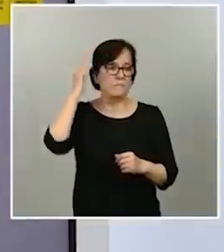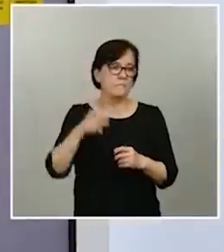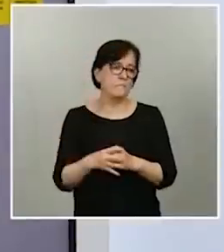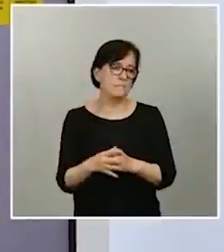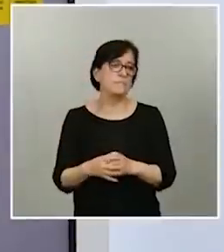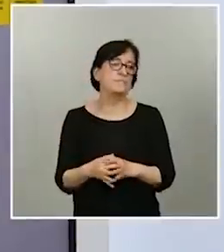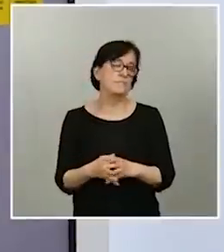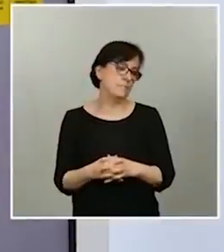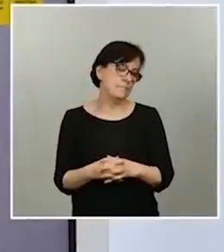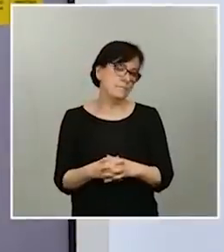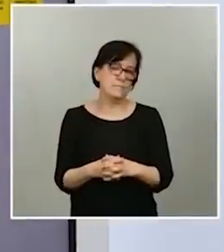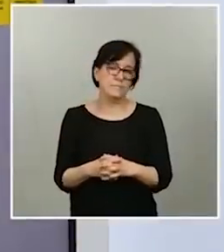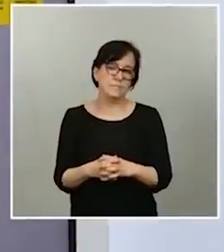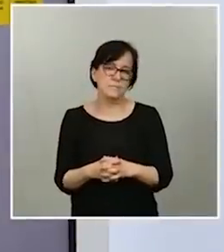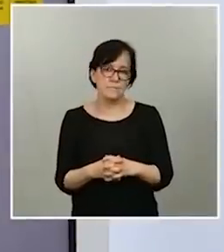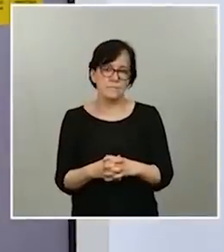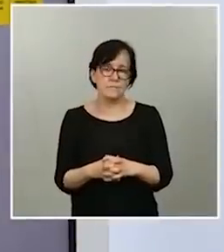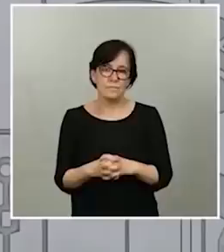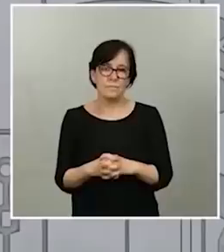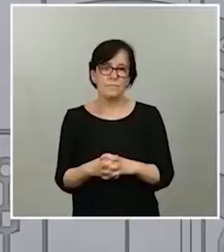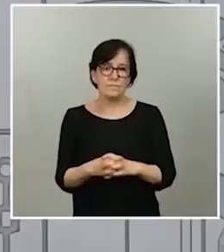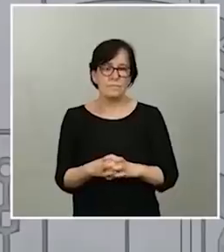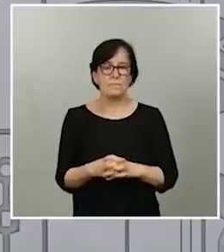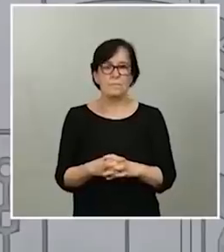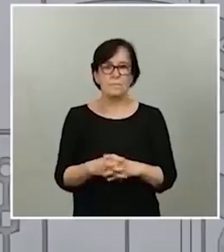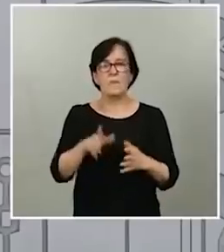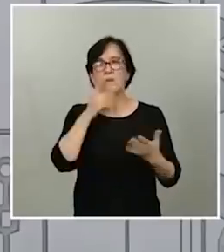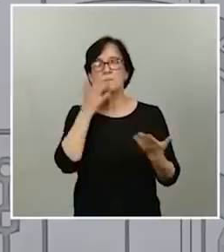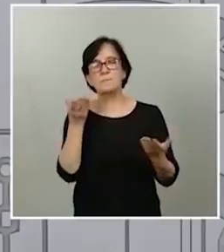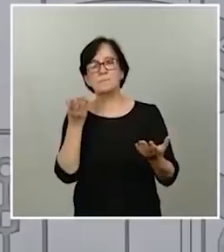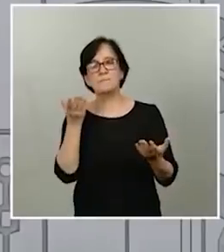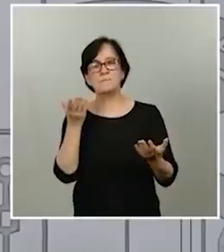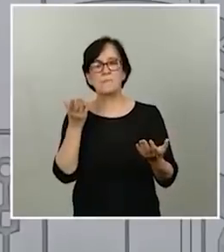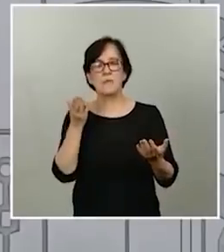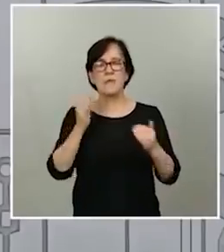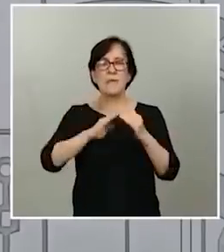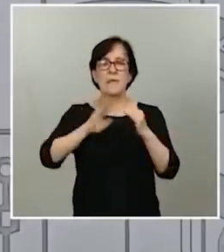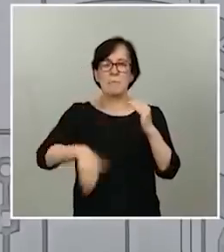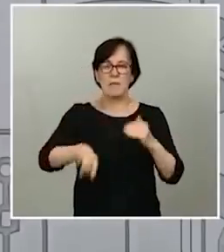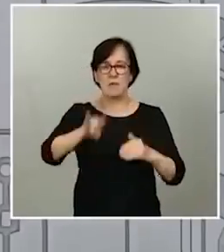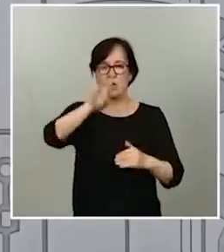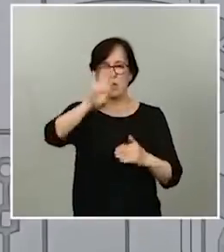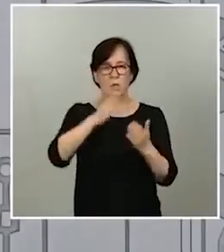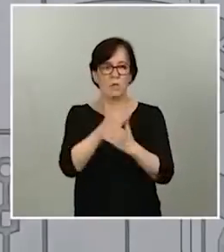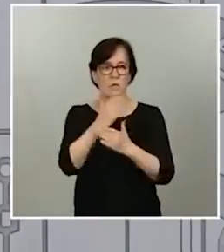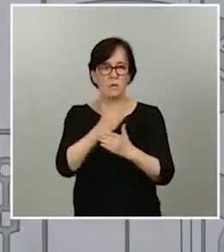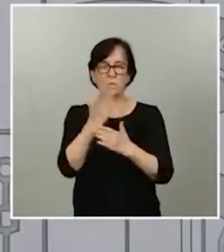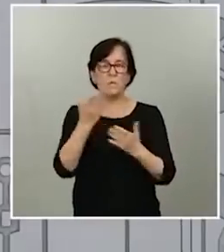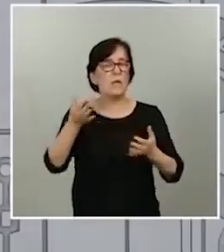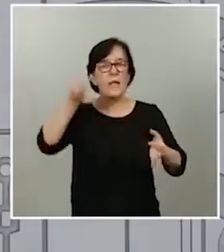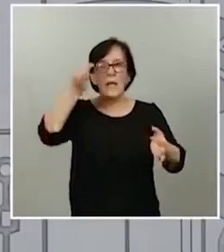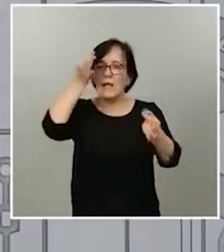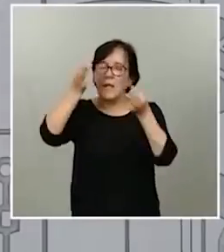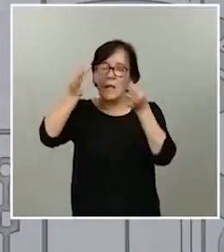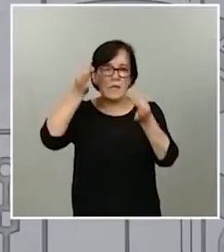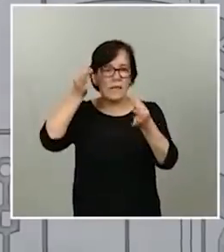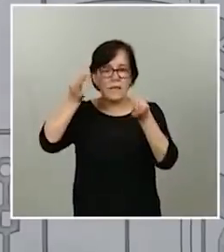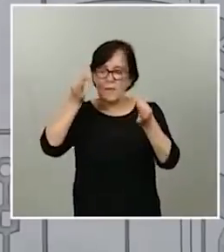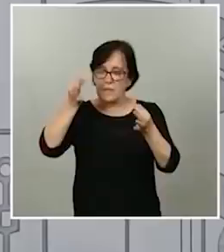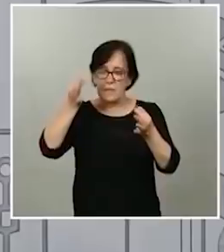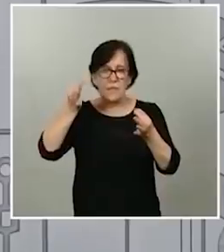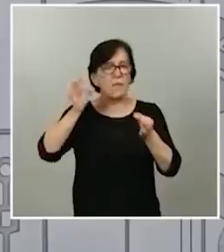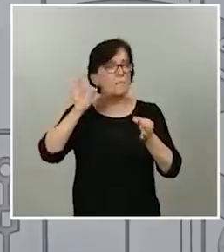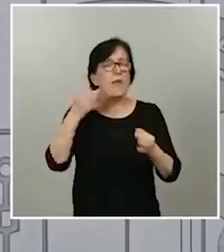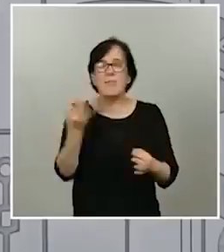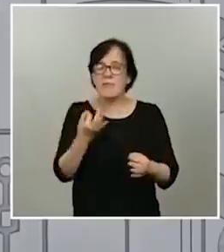moderado. Claro, a partir de ese momento, ¿qué es lo que hace Franco? Franco dice, oiga, aquí está mi responsable, es decir, no es mi responsabilidad directa, sino que este señor